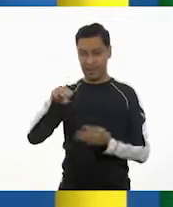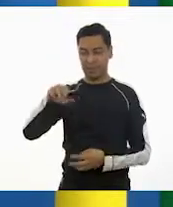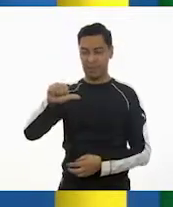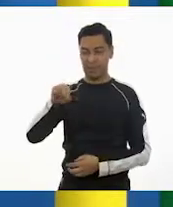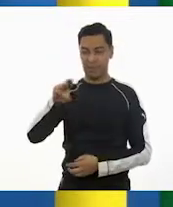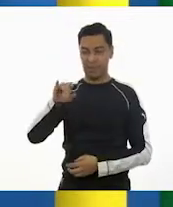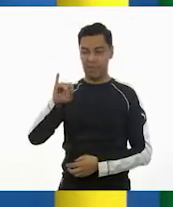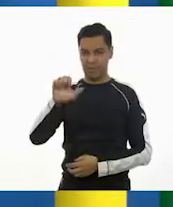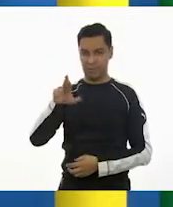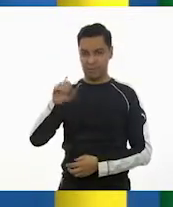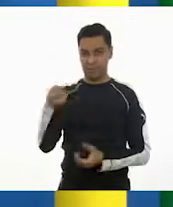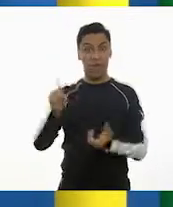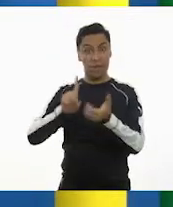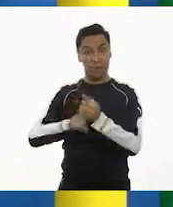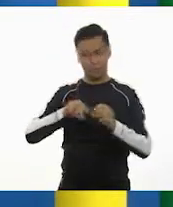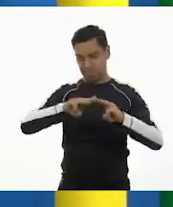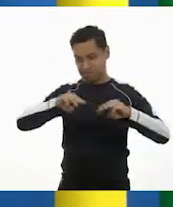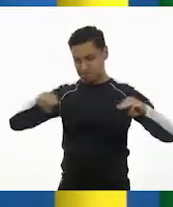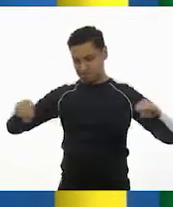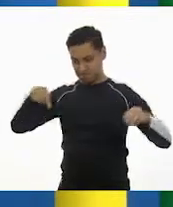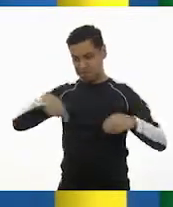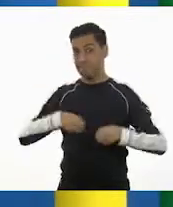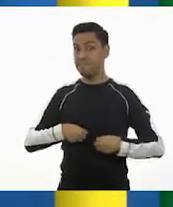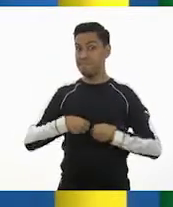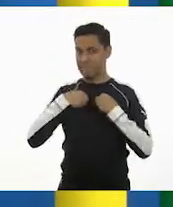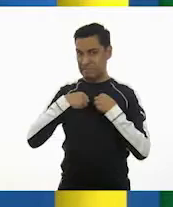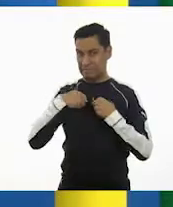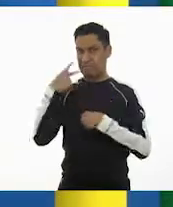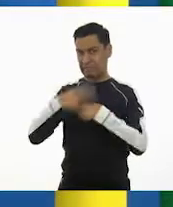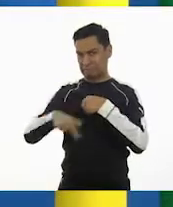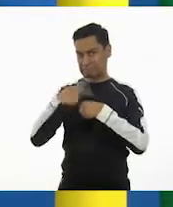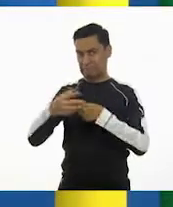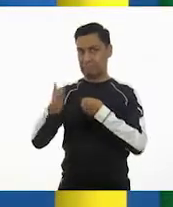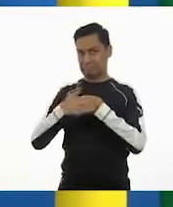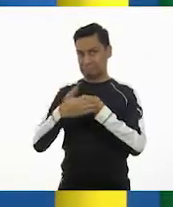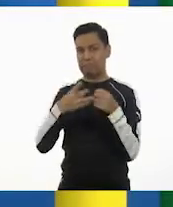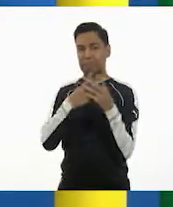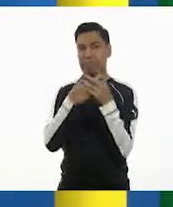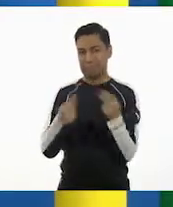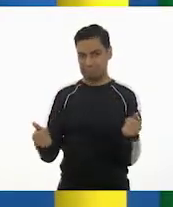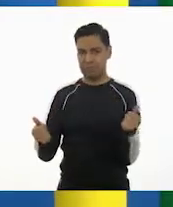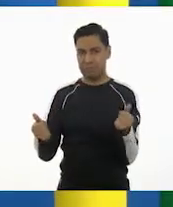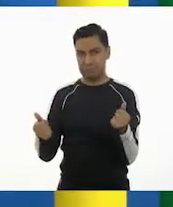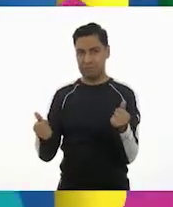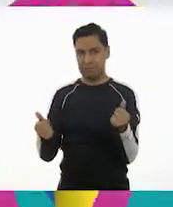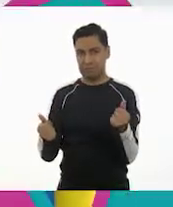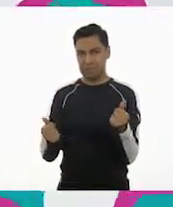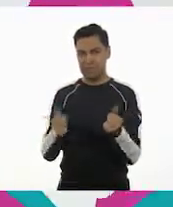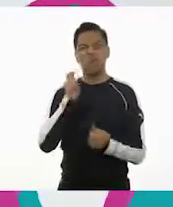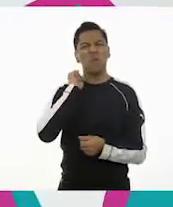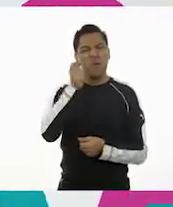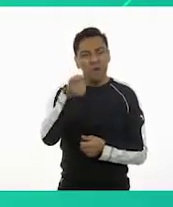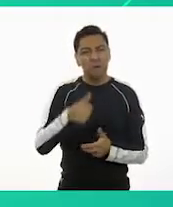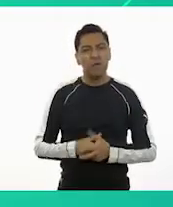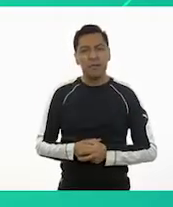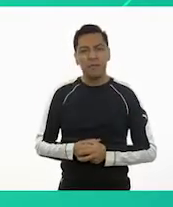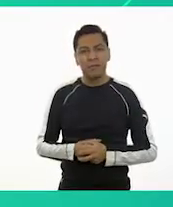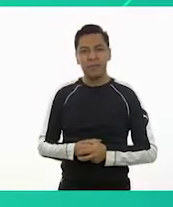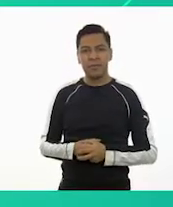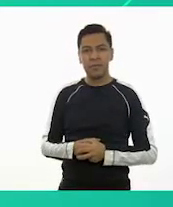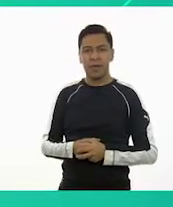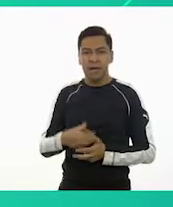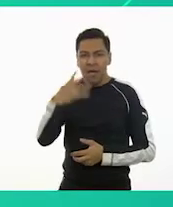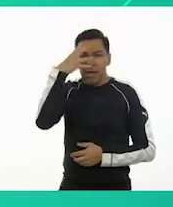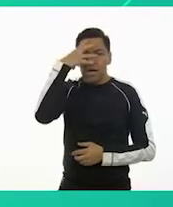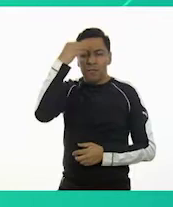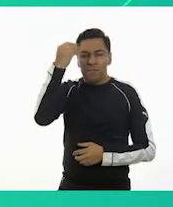recibido mucha atención porque está gravemente amenazado. Se encuentra en peligro de extinción y se trata de la vaquita